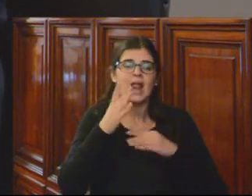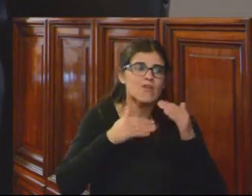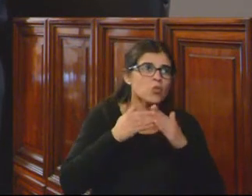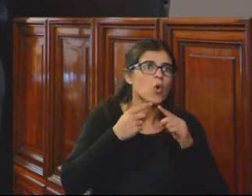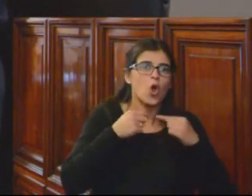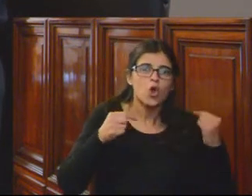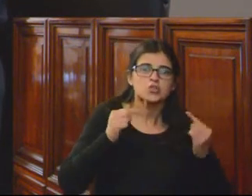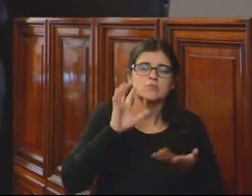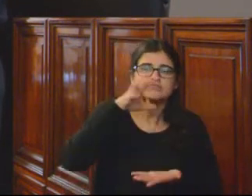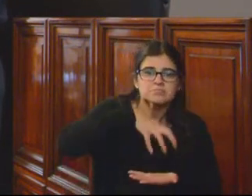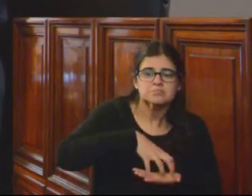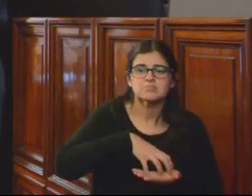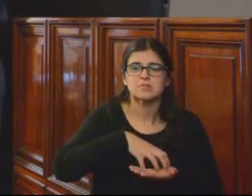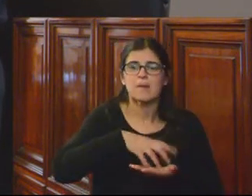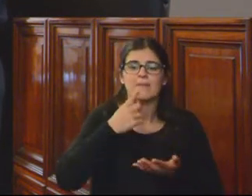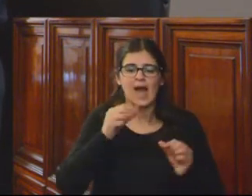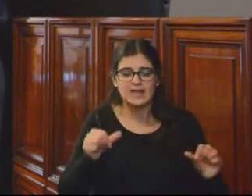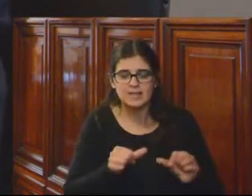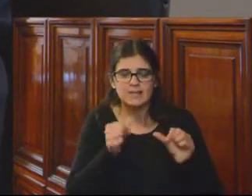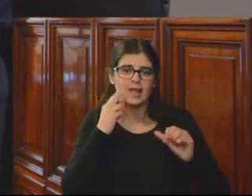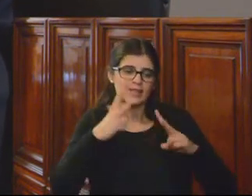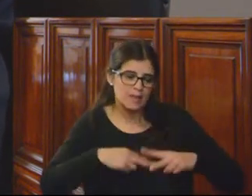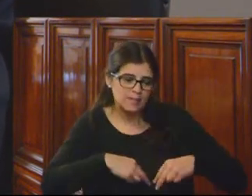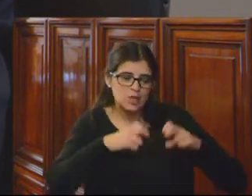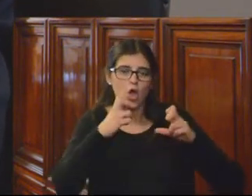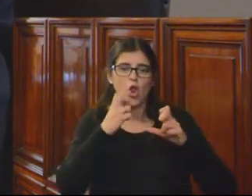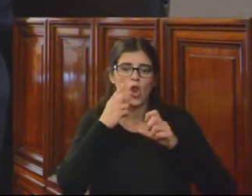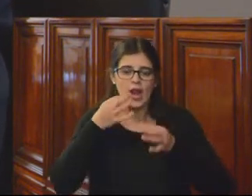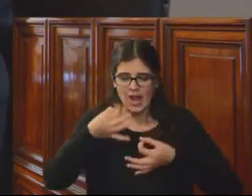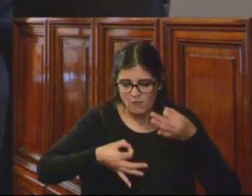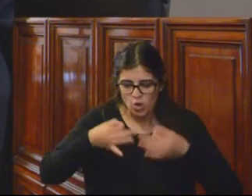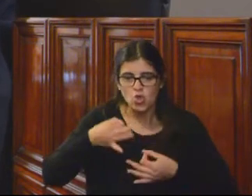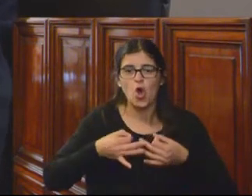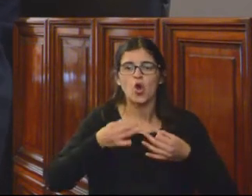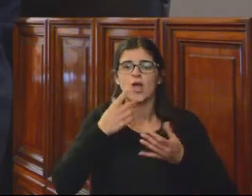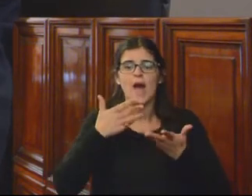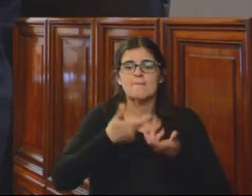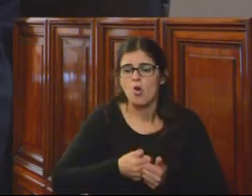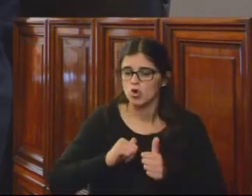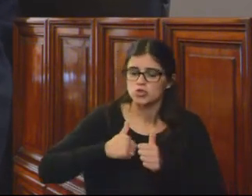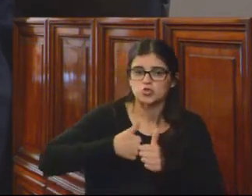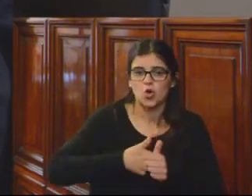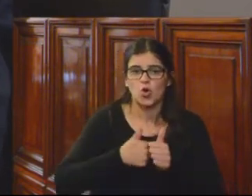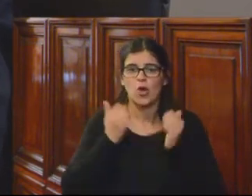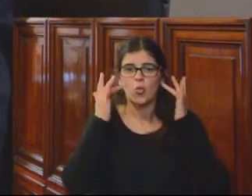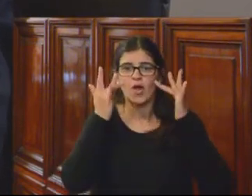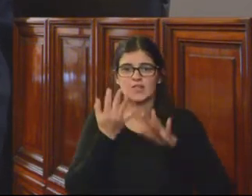lo que puede suponer actividades de investigación, laboratorios, equipos de apoyo a la tarea educativa.